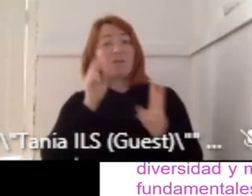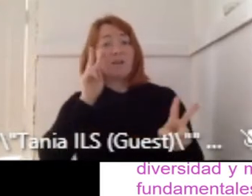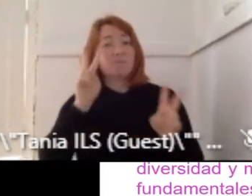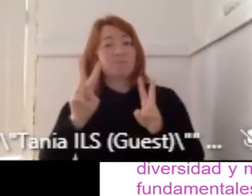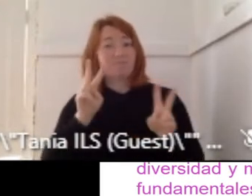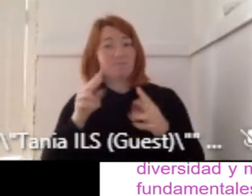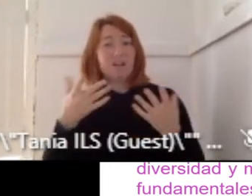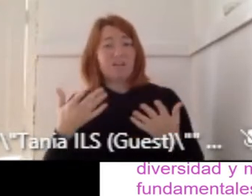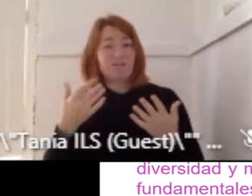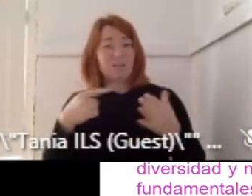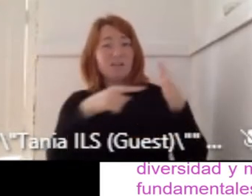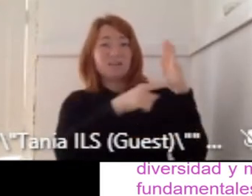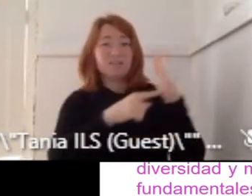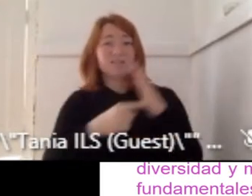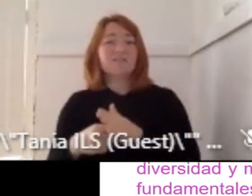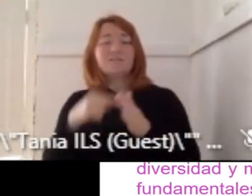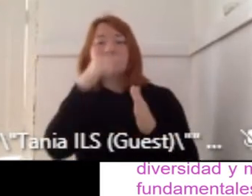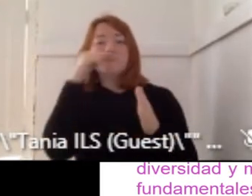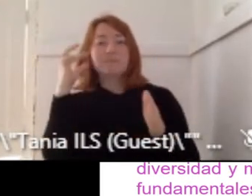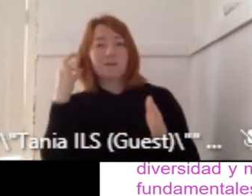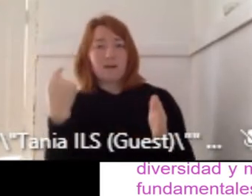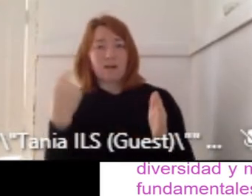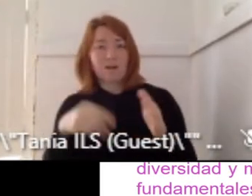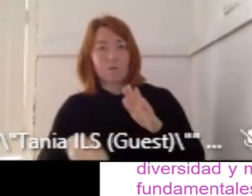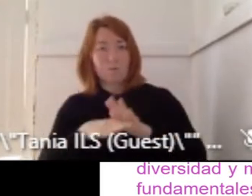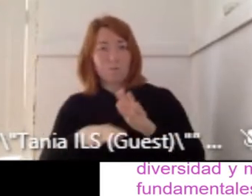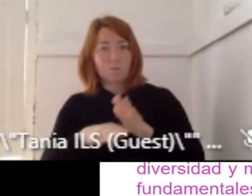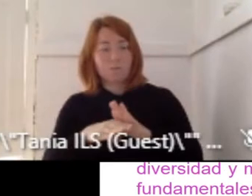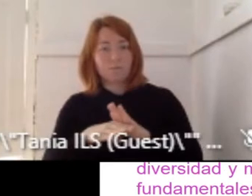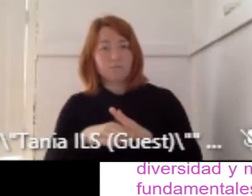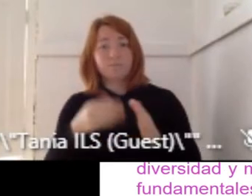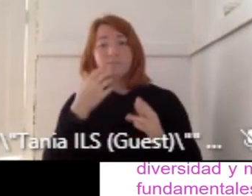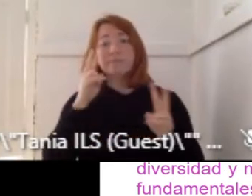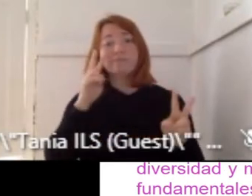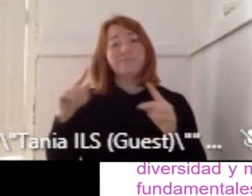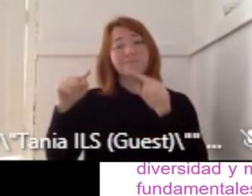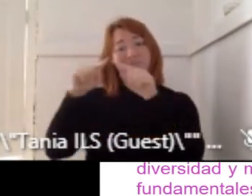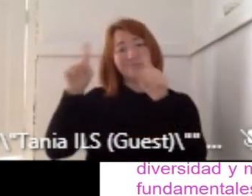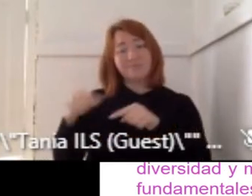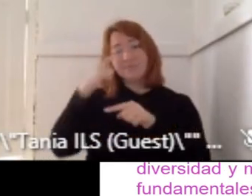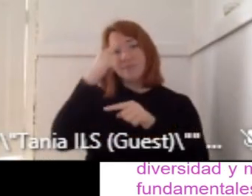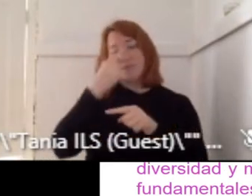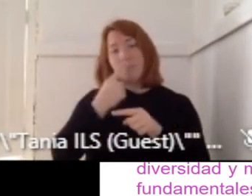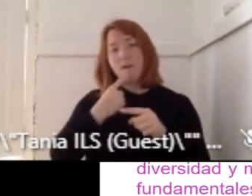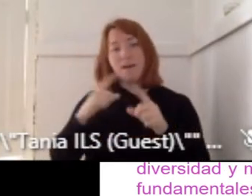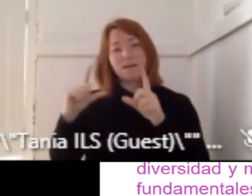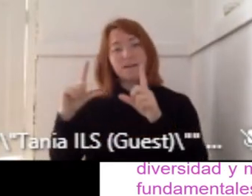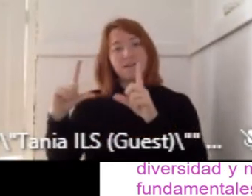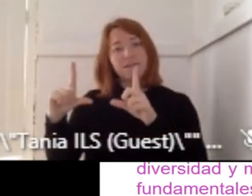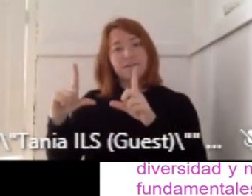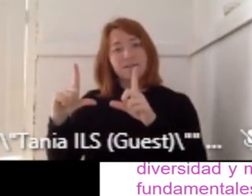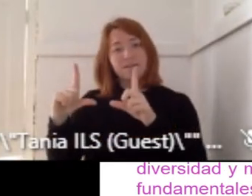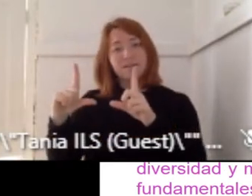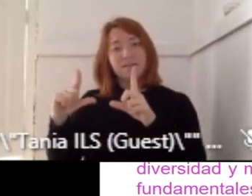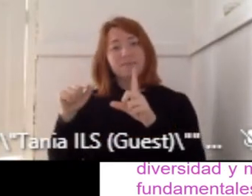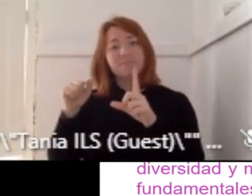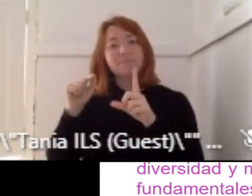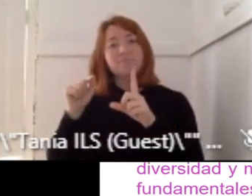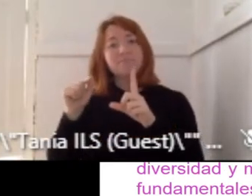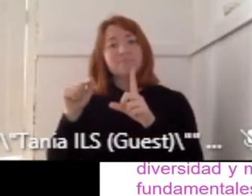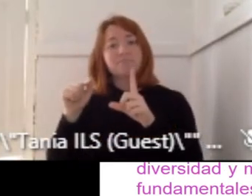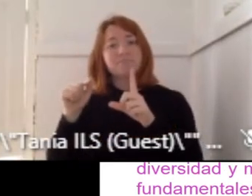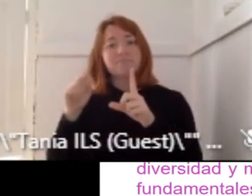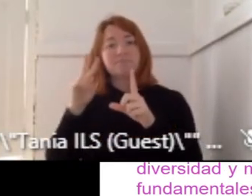hay en el ámbito científico. Como veis en esta viñeta, este efecto llamado John-Jennifer, en el